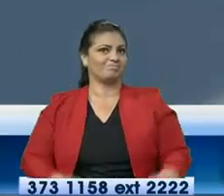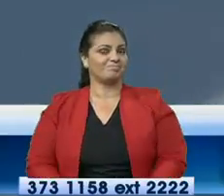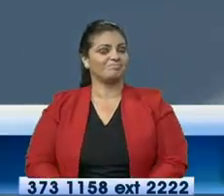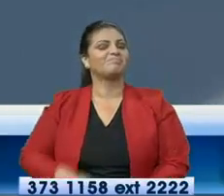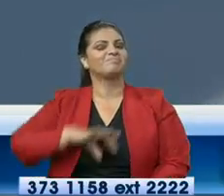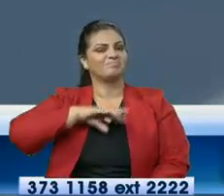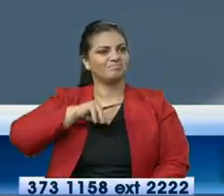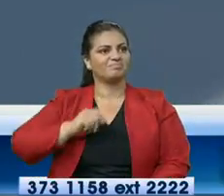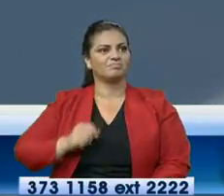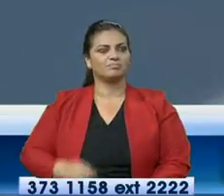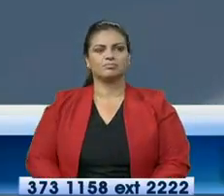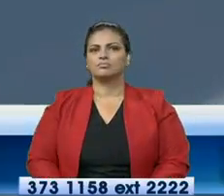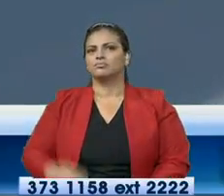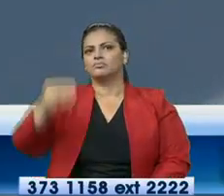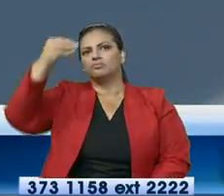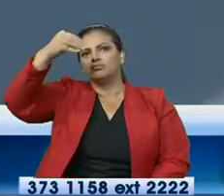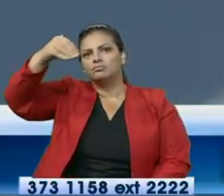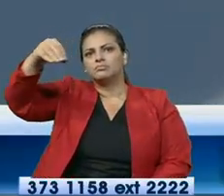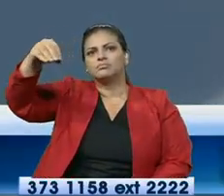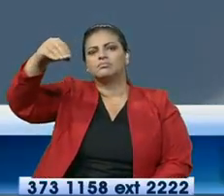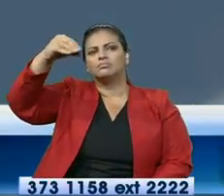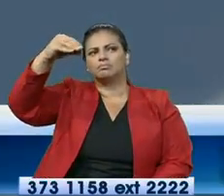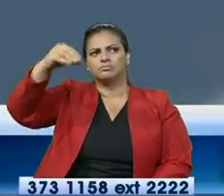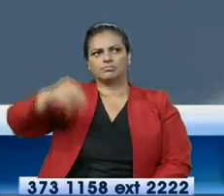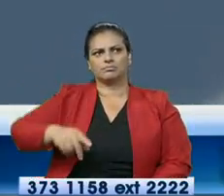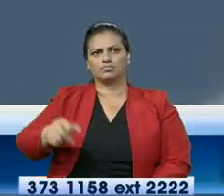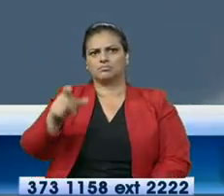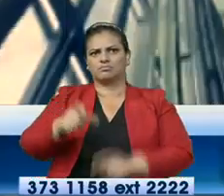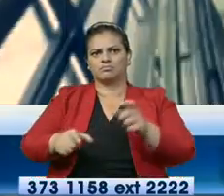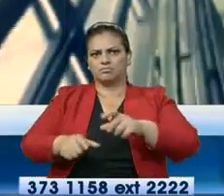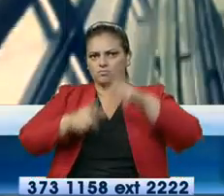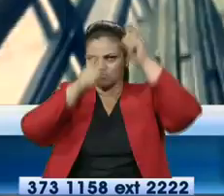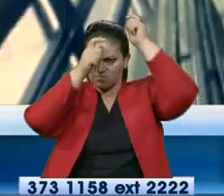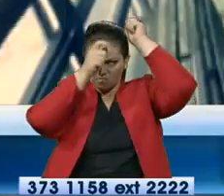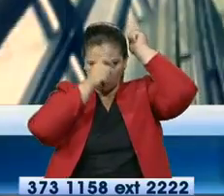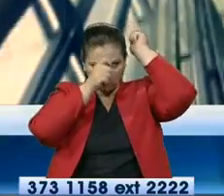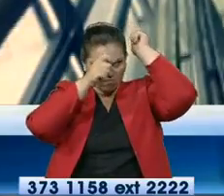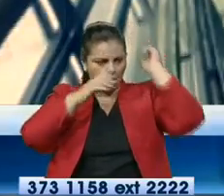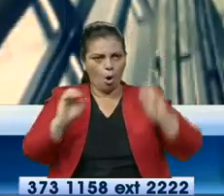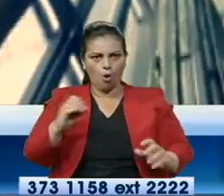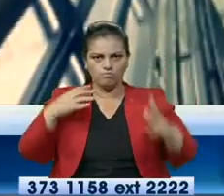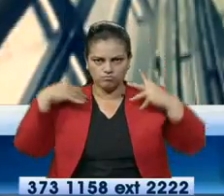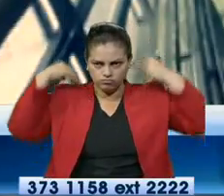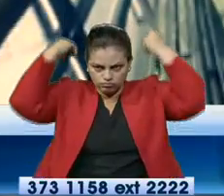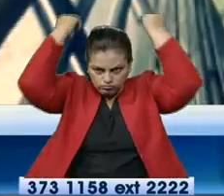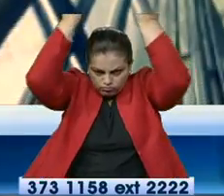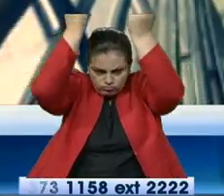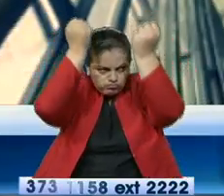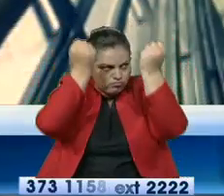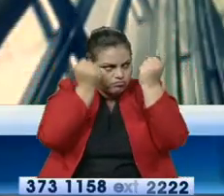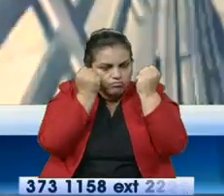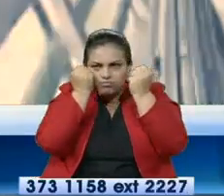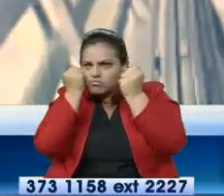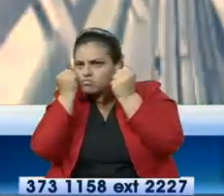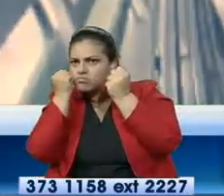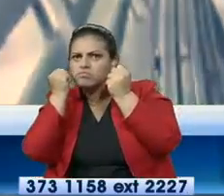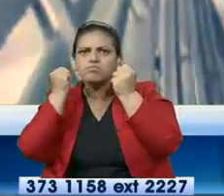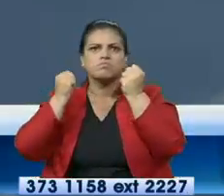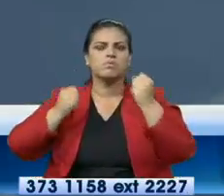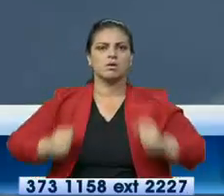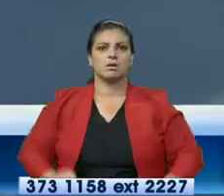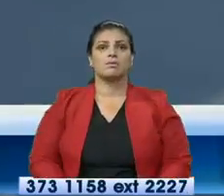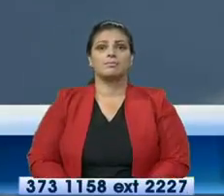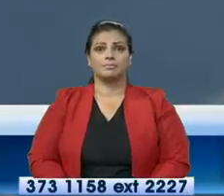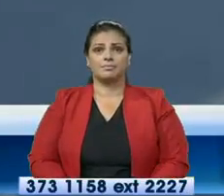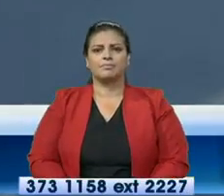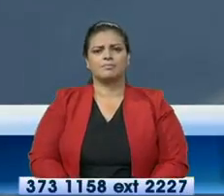de seguridad, a pesar que llevaban muchas veces gorras y capuchas, la tecnología permitió acabar con el violento accionar de alias Coliflor